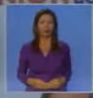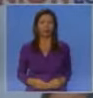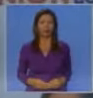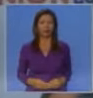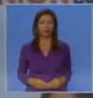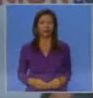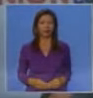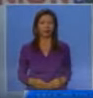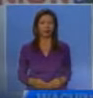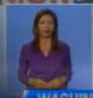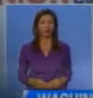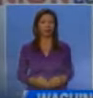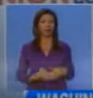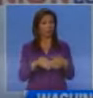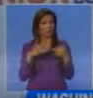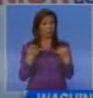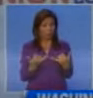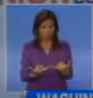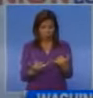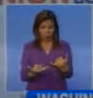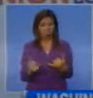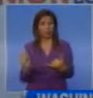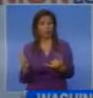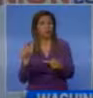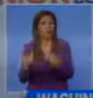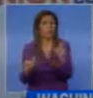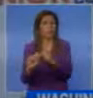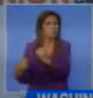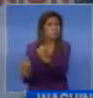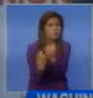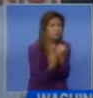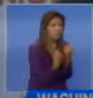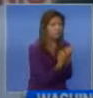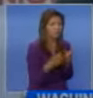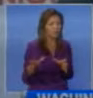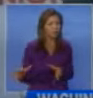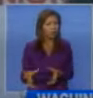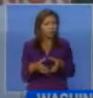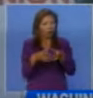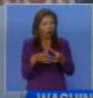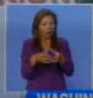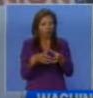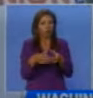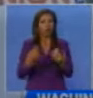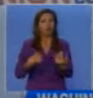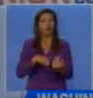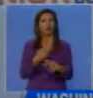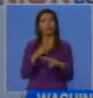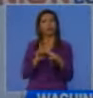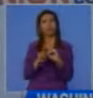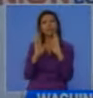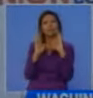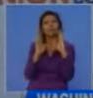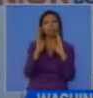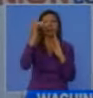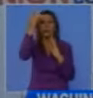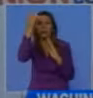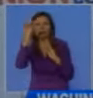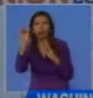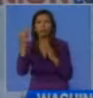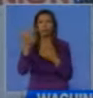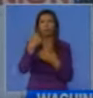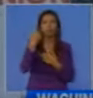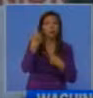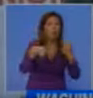Pasamos desde hoy con nuestras bases sociales a dejar de ser espectadores de las decisiones para